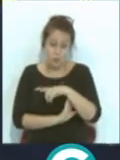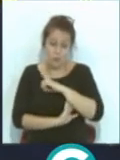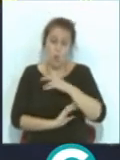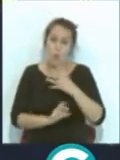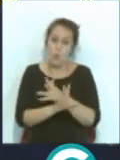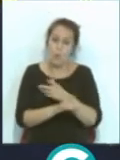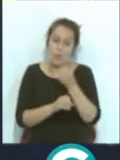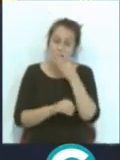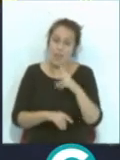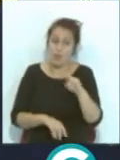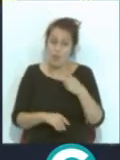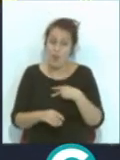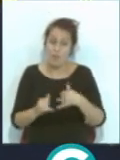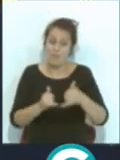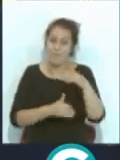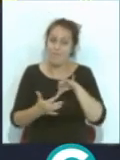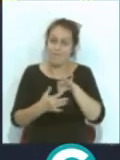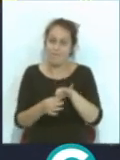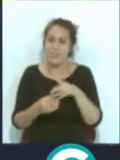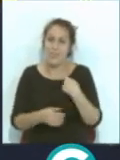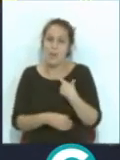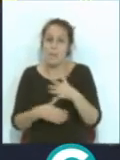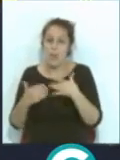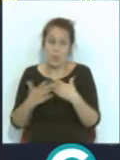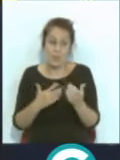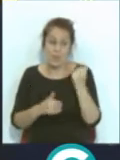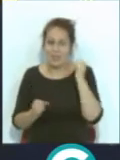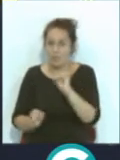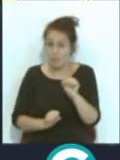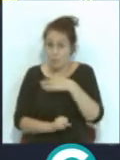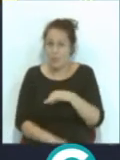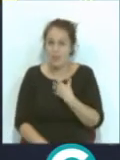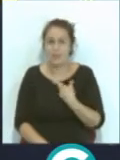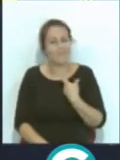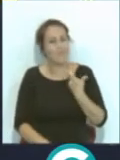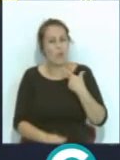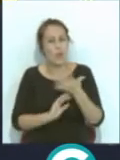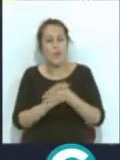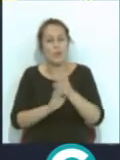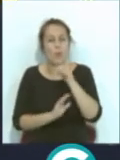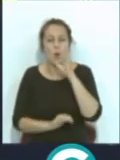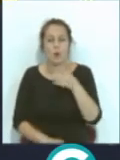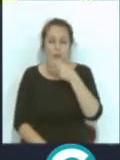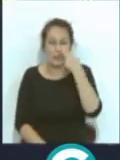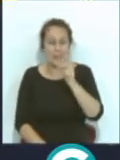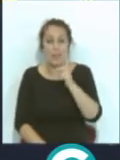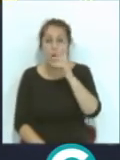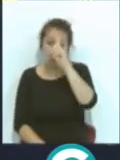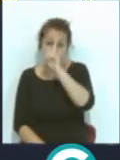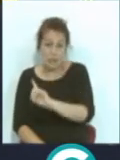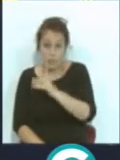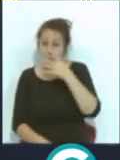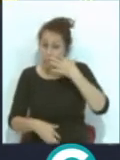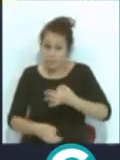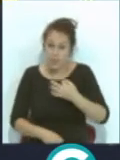bien a dos toques, de si nosotros podemos defender mano a mano atrás. En eso no entramos porque no nos interesa o porque no sabemos. Pero es la realidad. La realidad es que